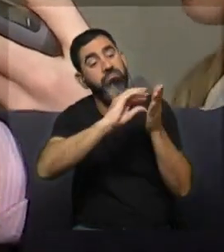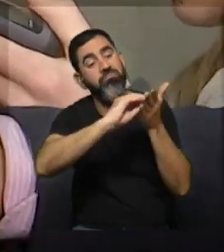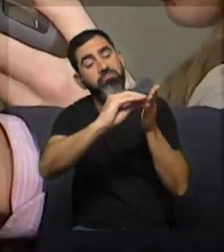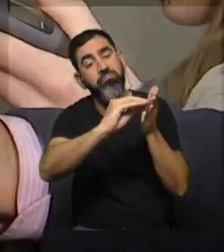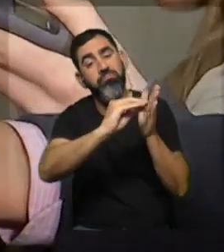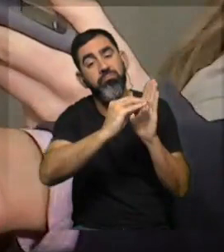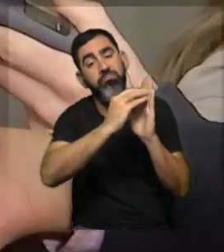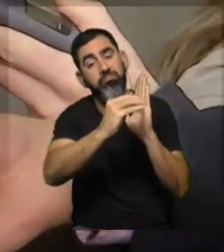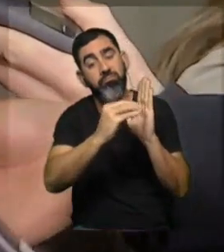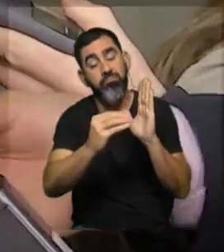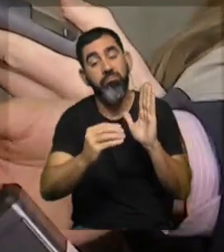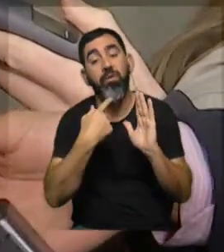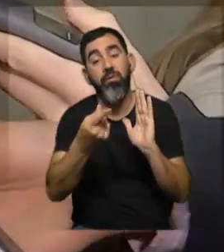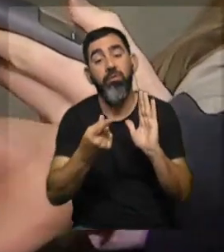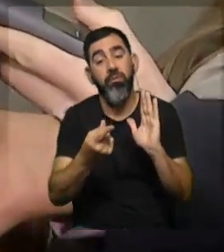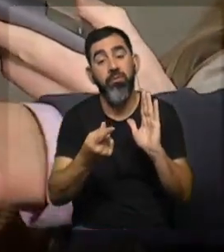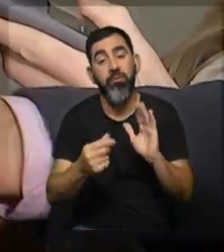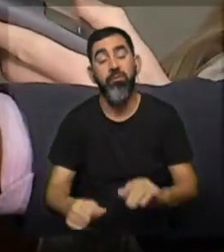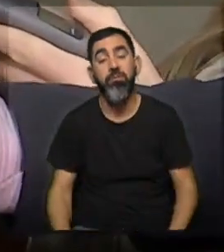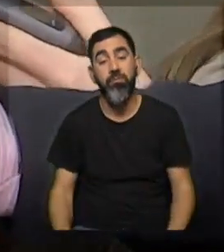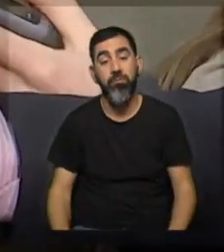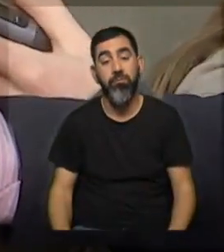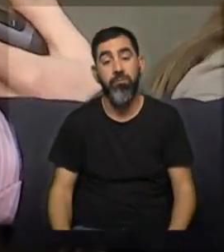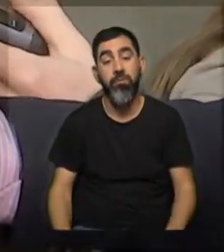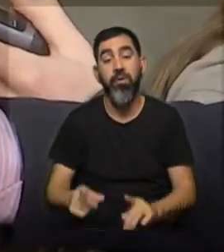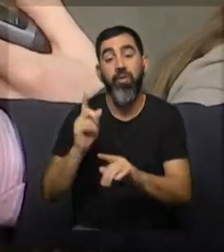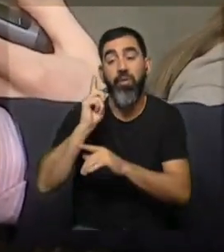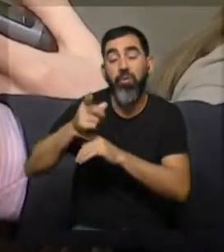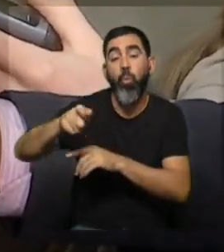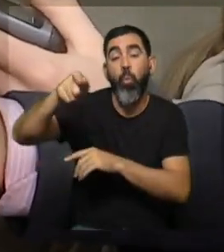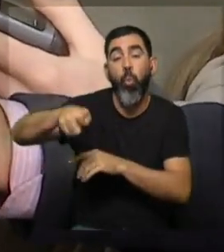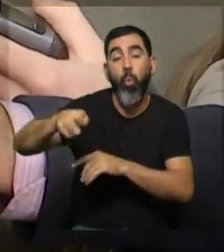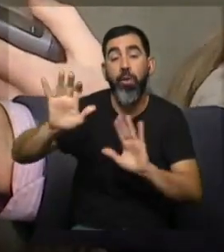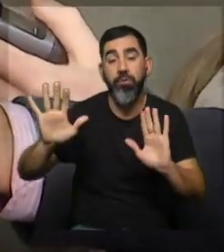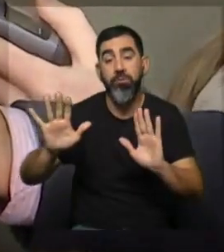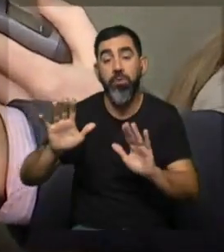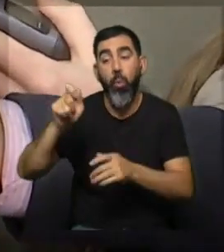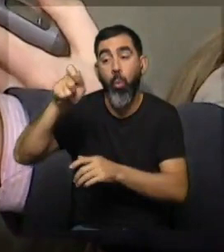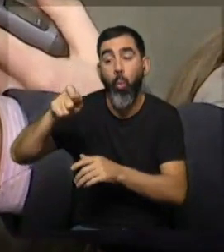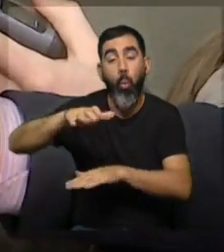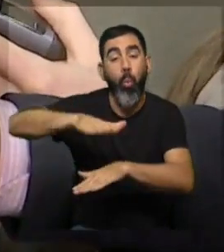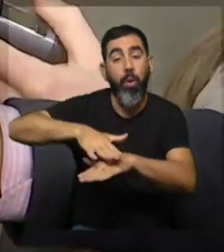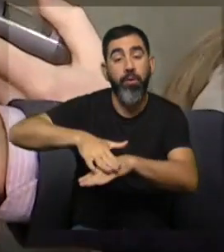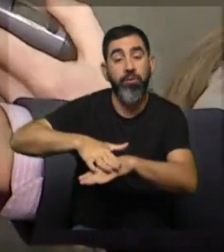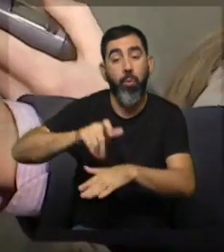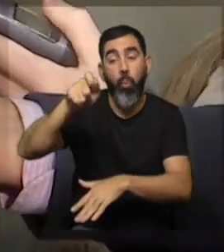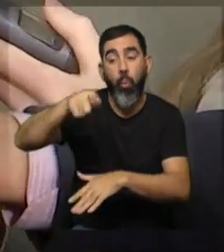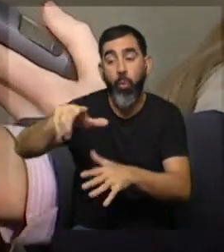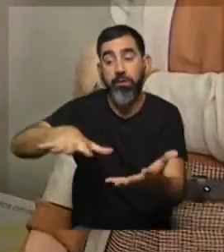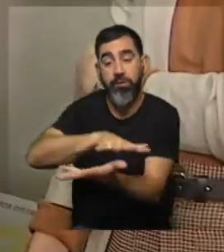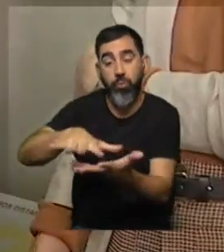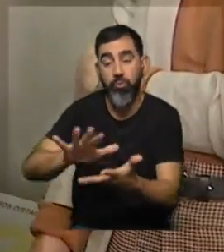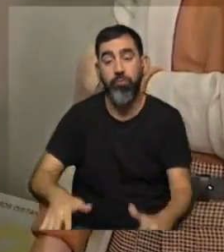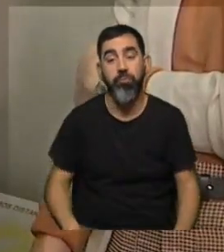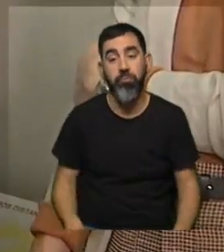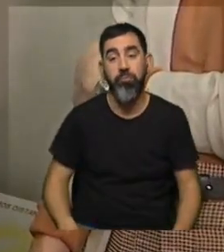al que se nos dio a nosotros de que consideraba que esto lo tenía que decidir un juez penal o sea penal penalizó la situación